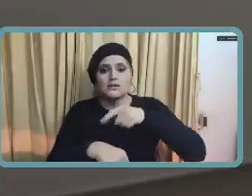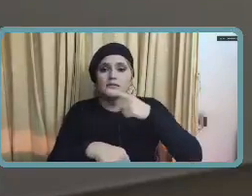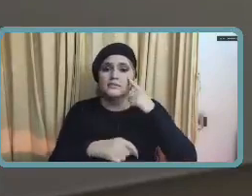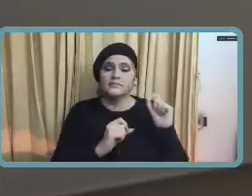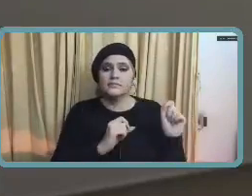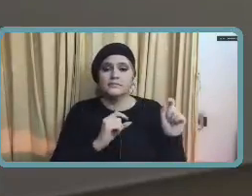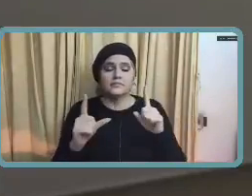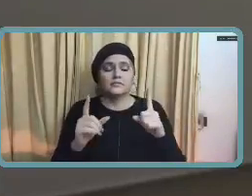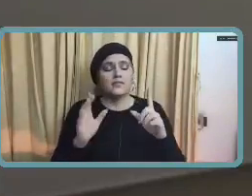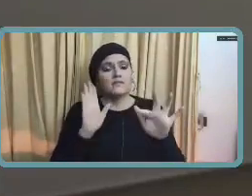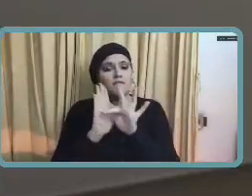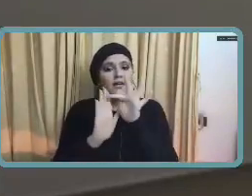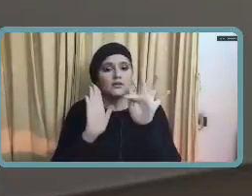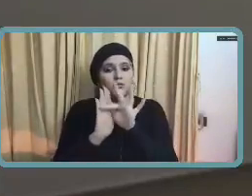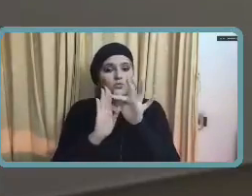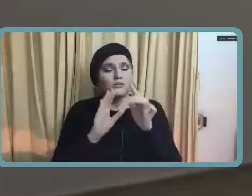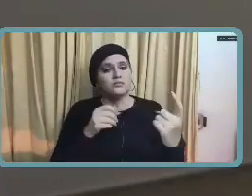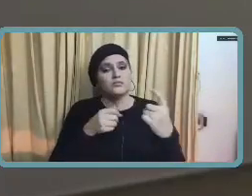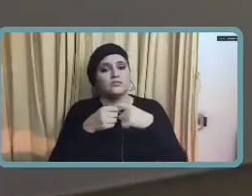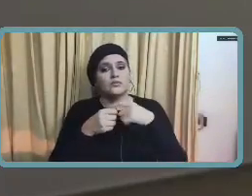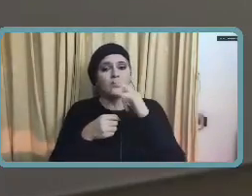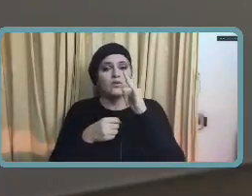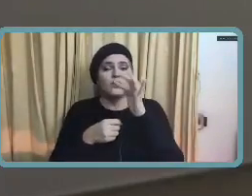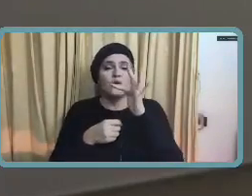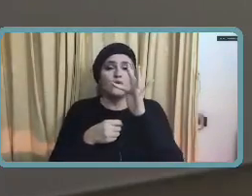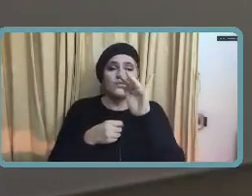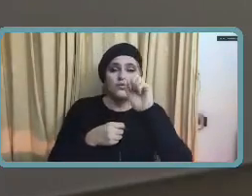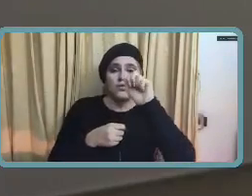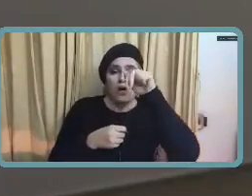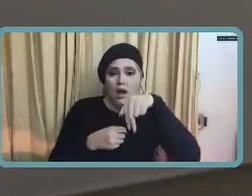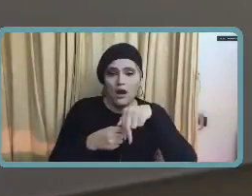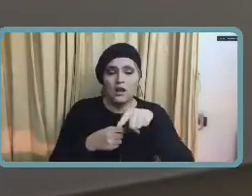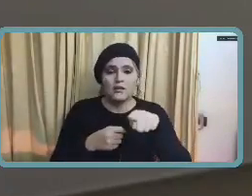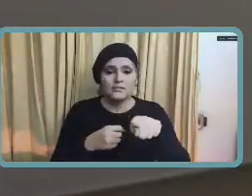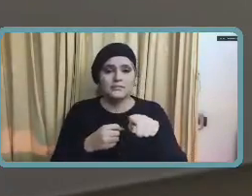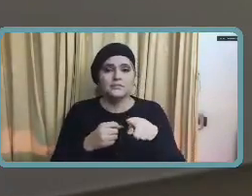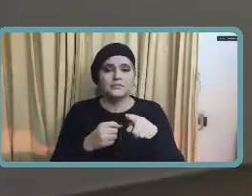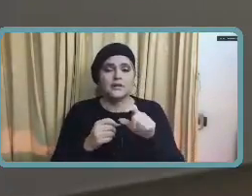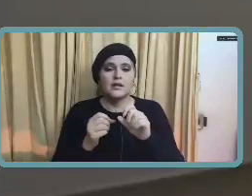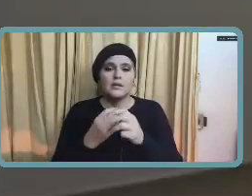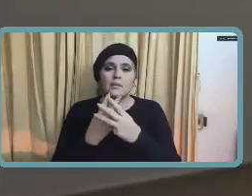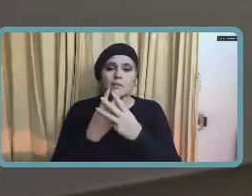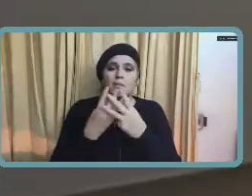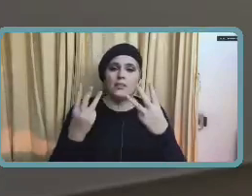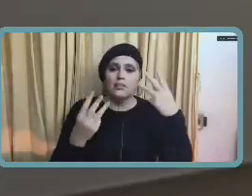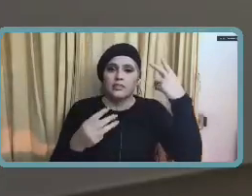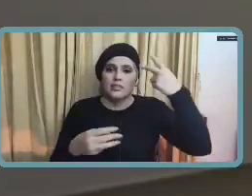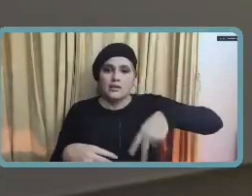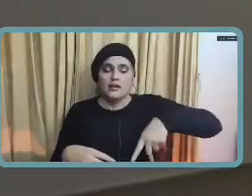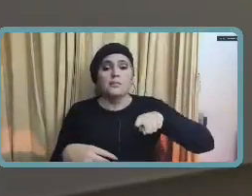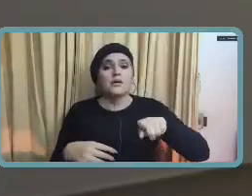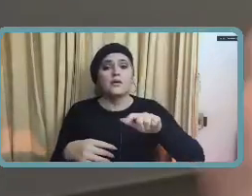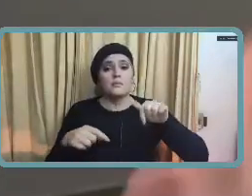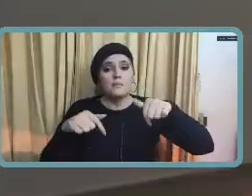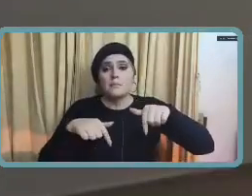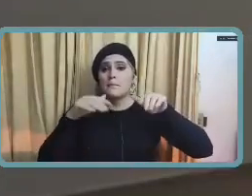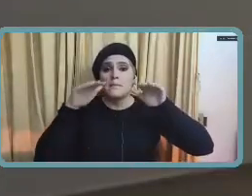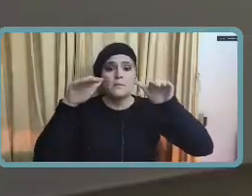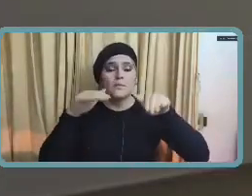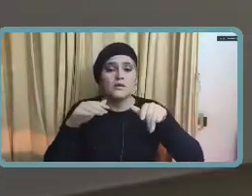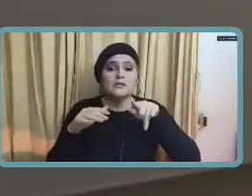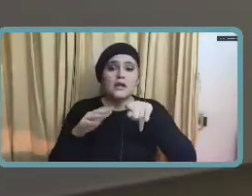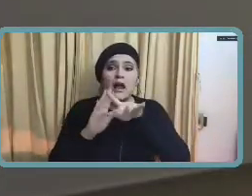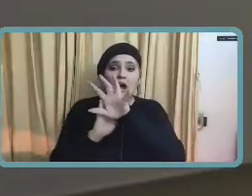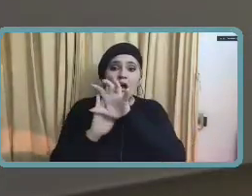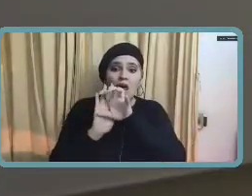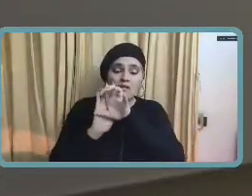en la fanpage de FUAN, pero tal como ocurrió hoy día, al día siguiente vamos a subir, porque esto se graba, y vamos a subir